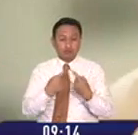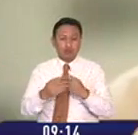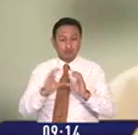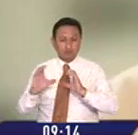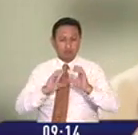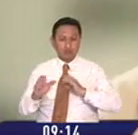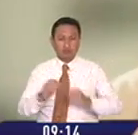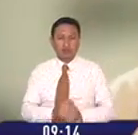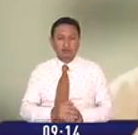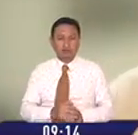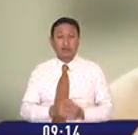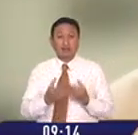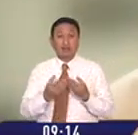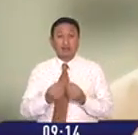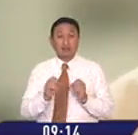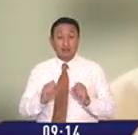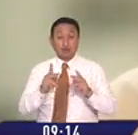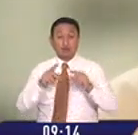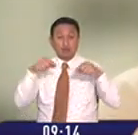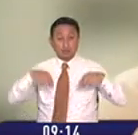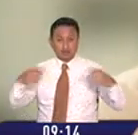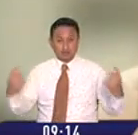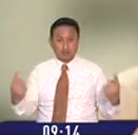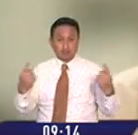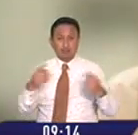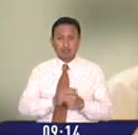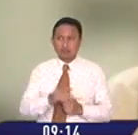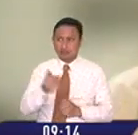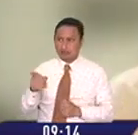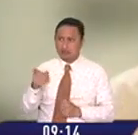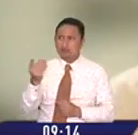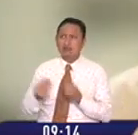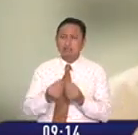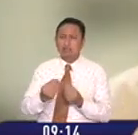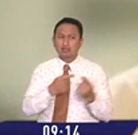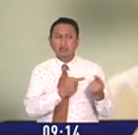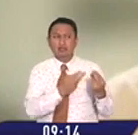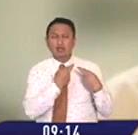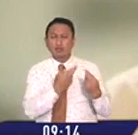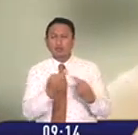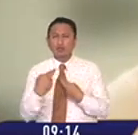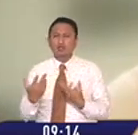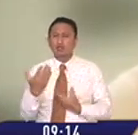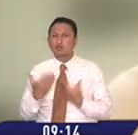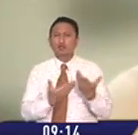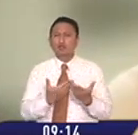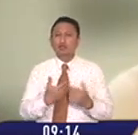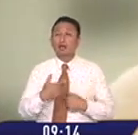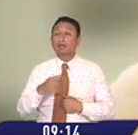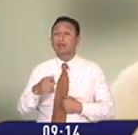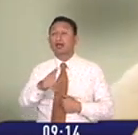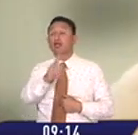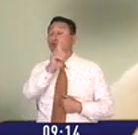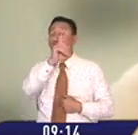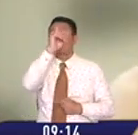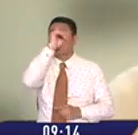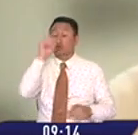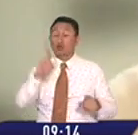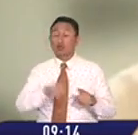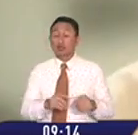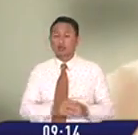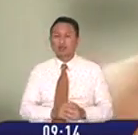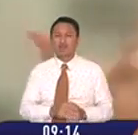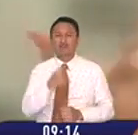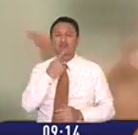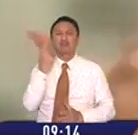se pierde esa oportunidad de que los votantes también vean cómo reacciona el candidato cuando le refutan sus